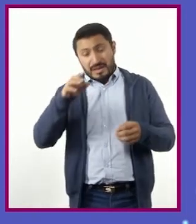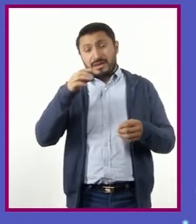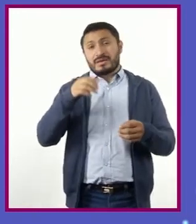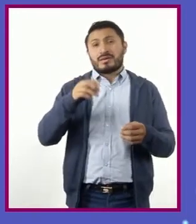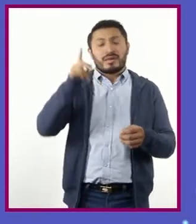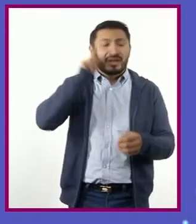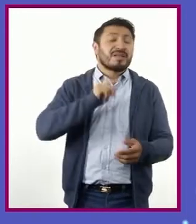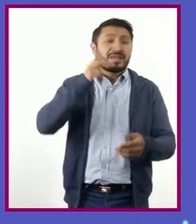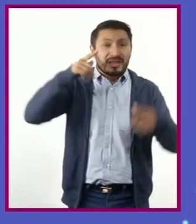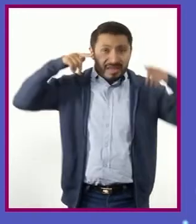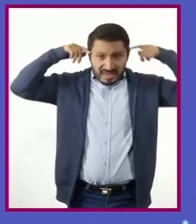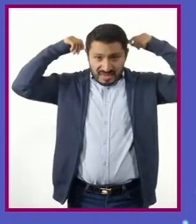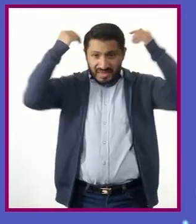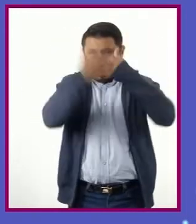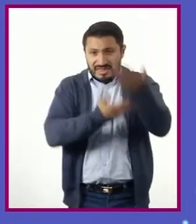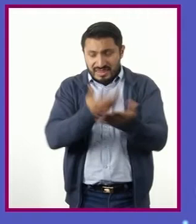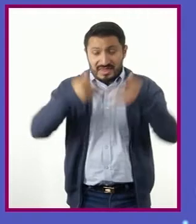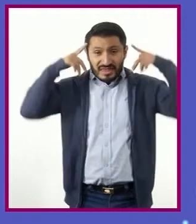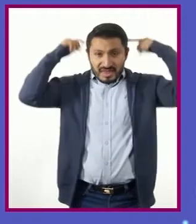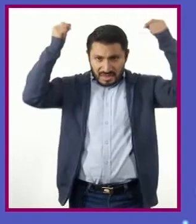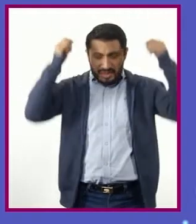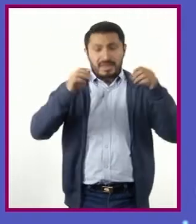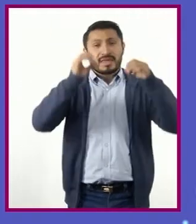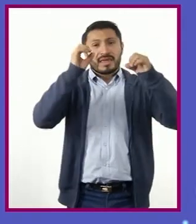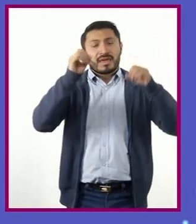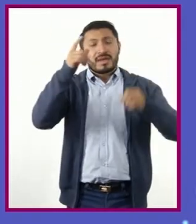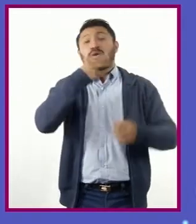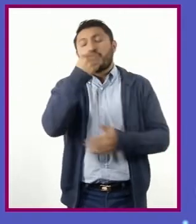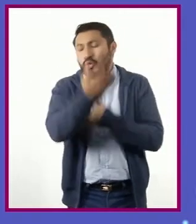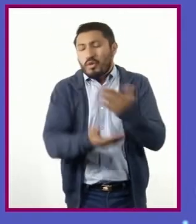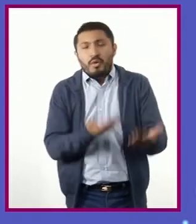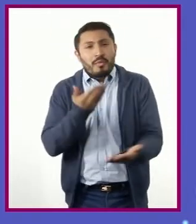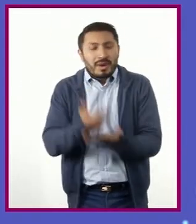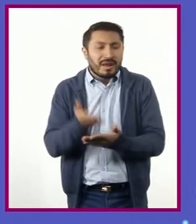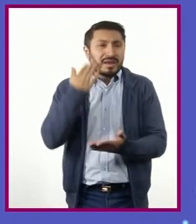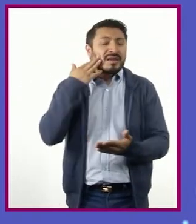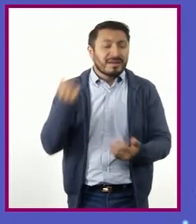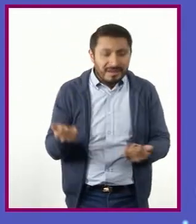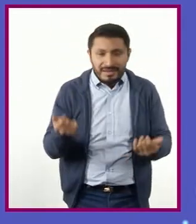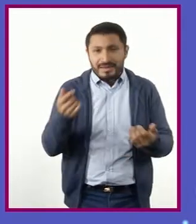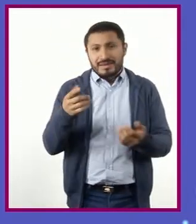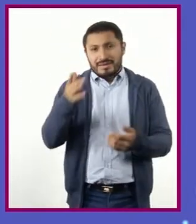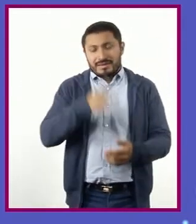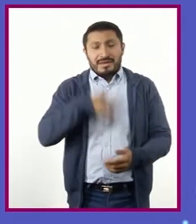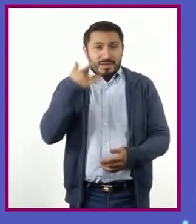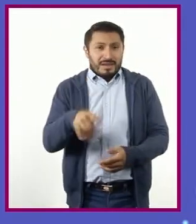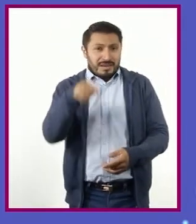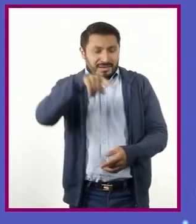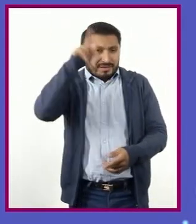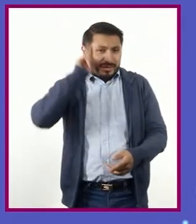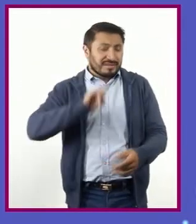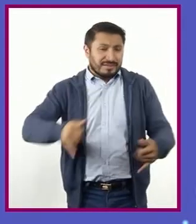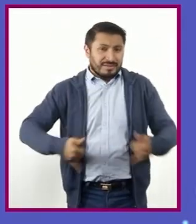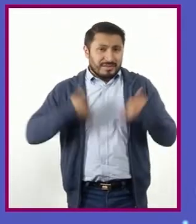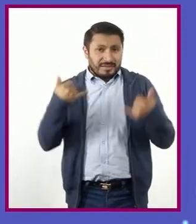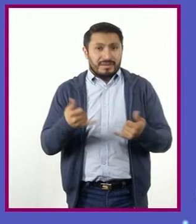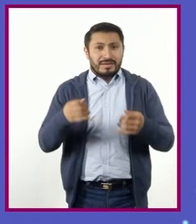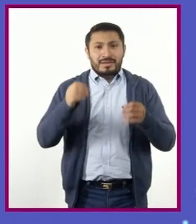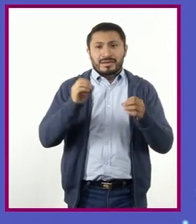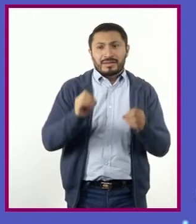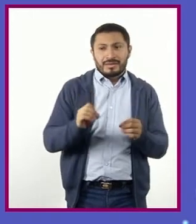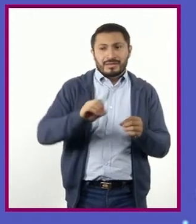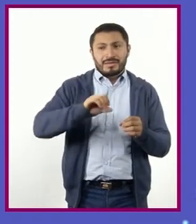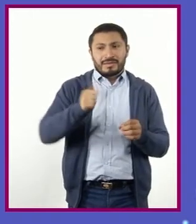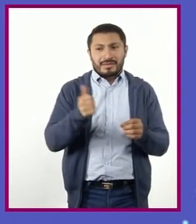La Dama Duende, de Calderón de la Barca, un noble caballero se enamora de una joven y no le queda otra opción que